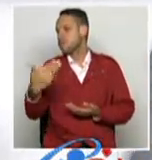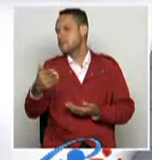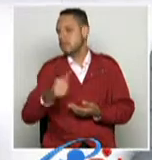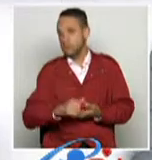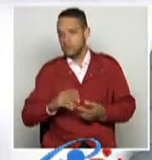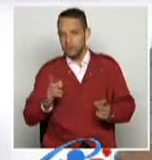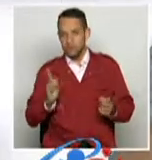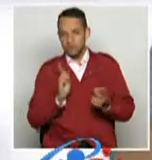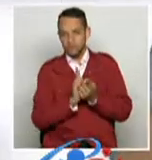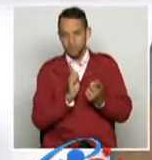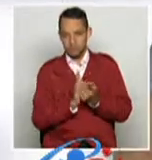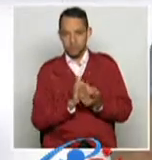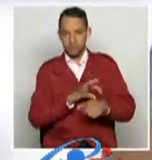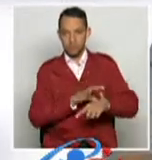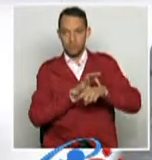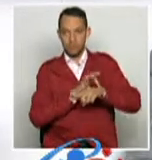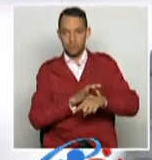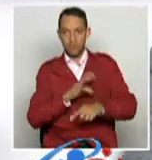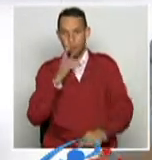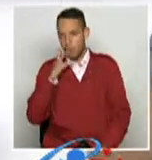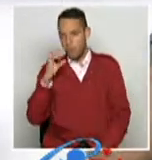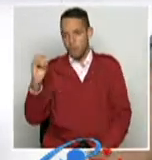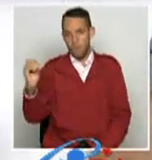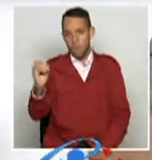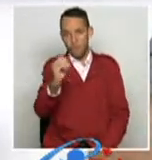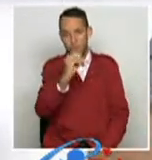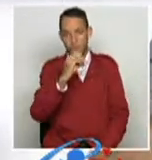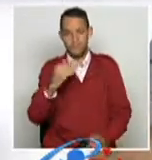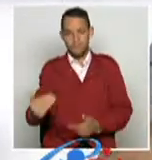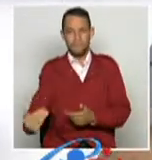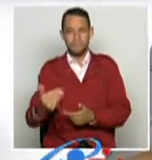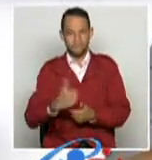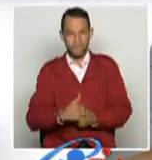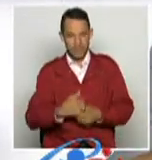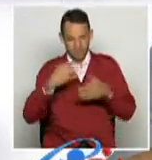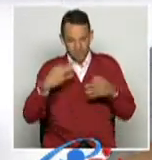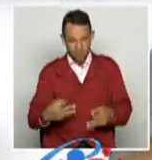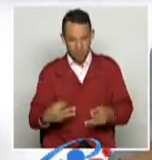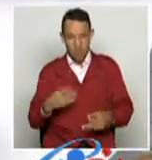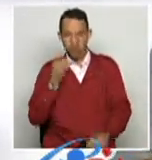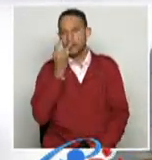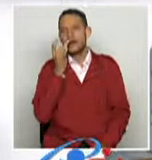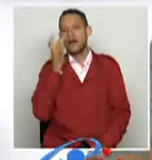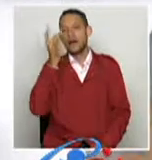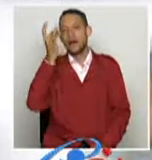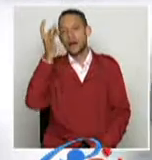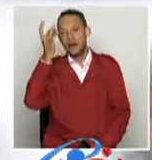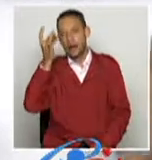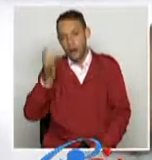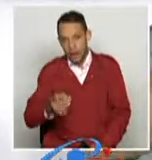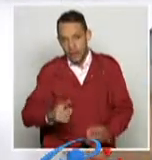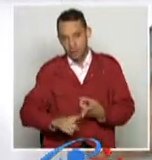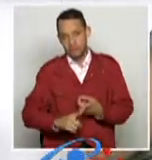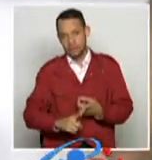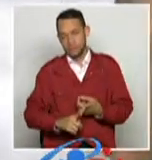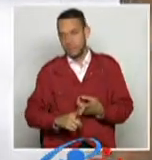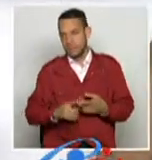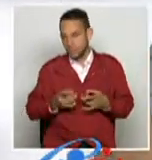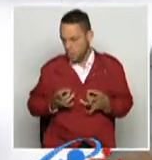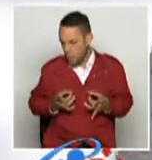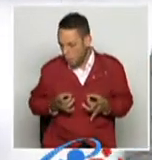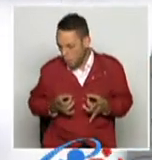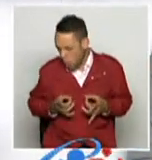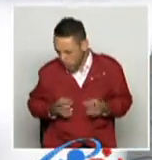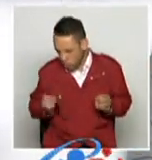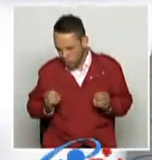a consulta, con todo respeto con la audiencia, tiene que ser que esté muy mal en su parte sexual, o que ya no aguante el dolor,